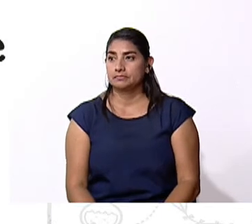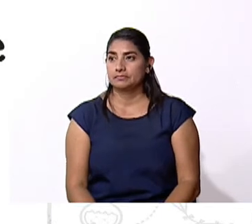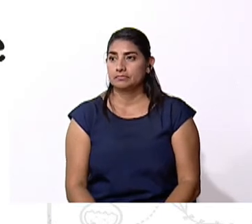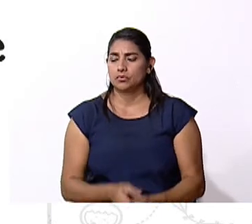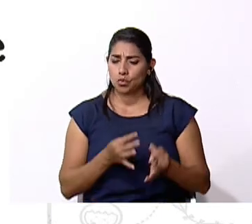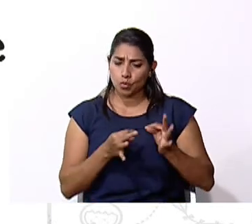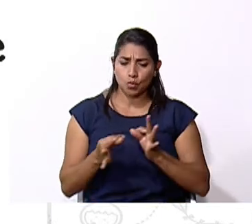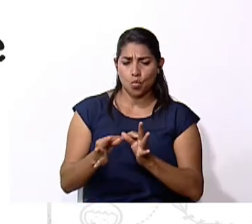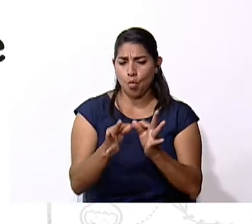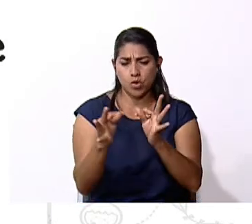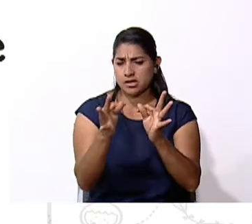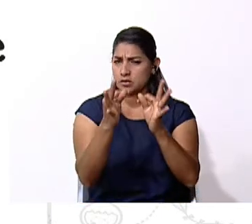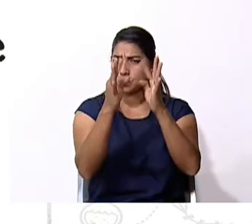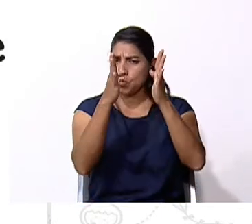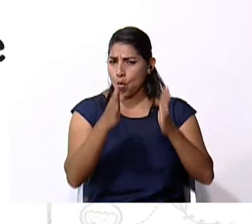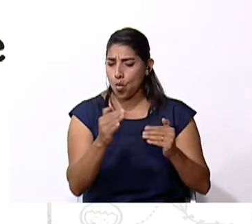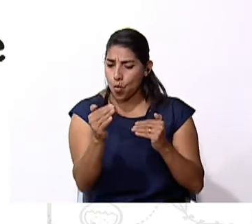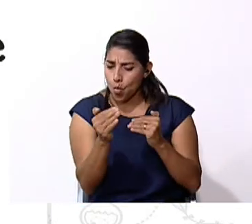Turismo local.